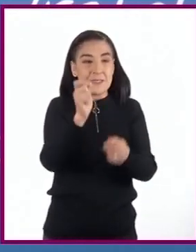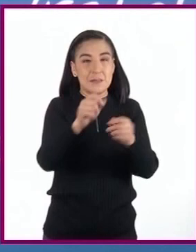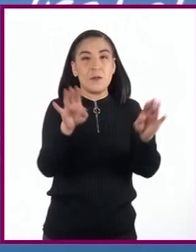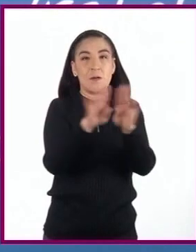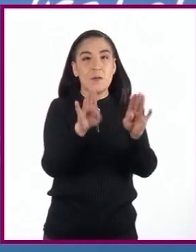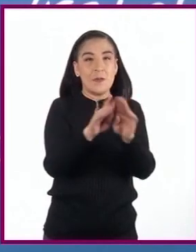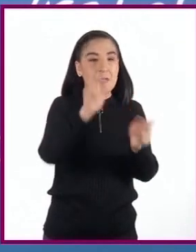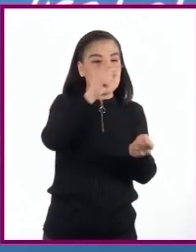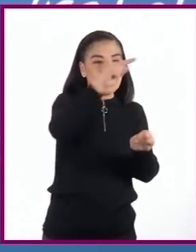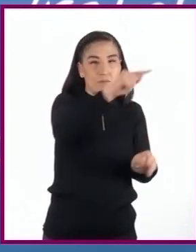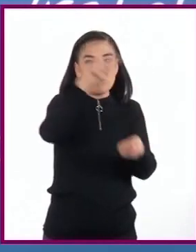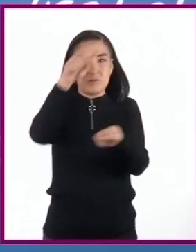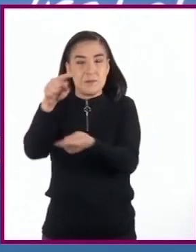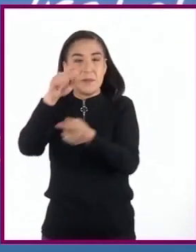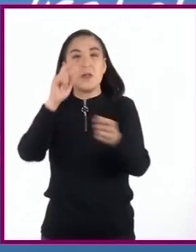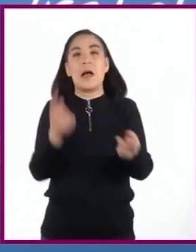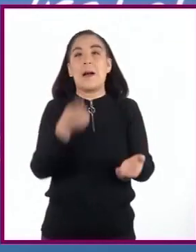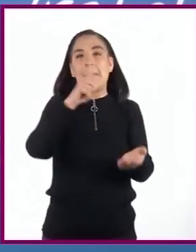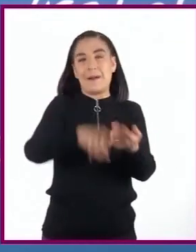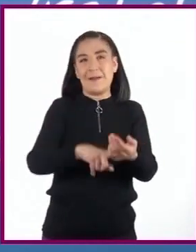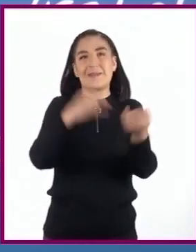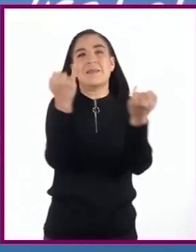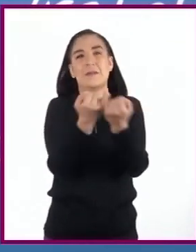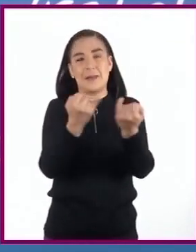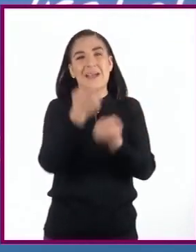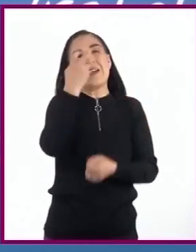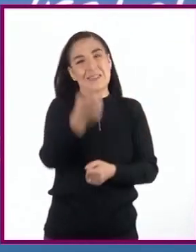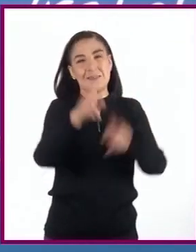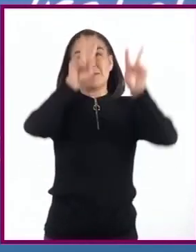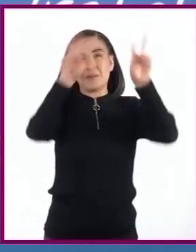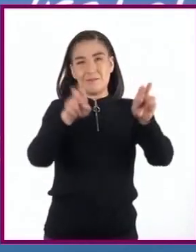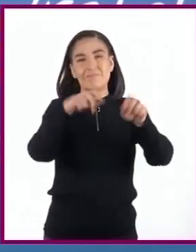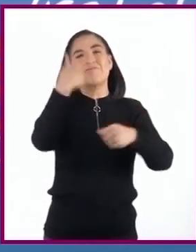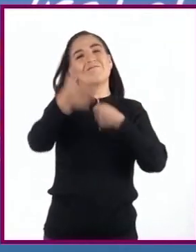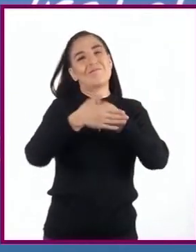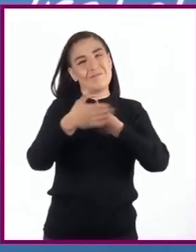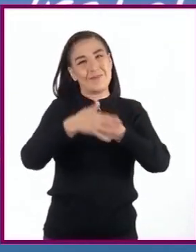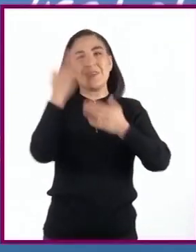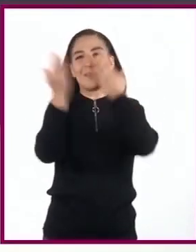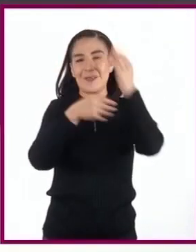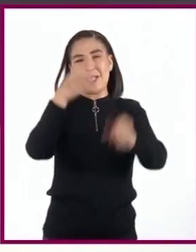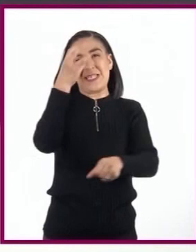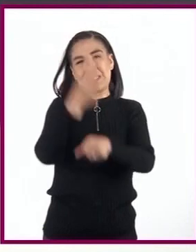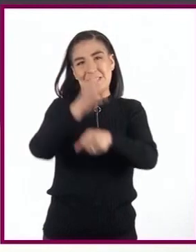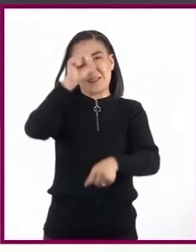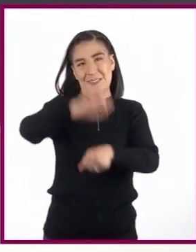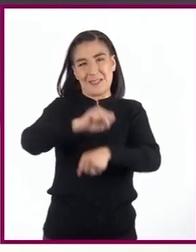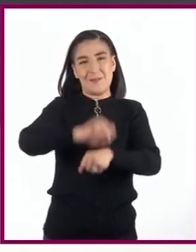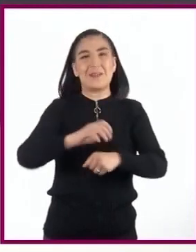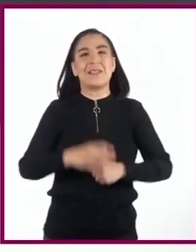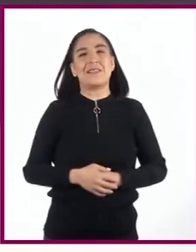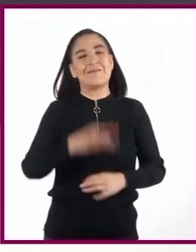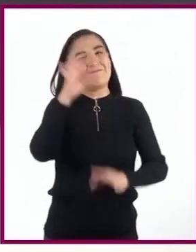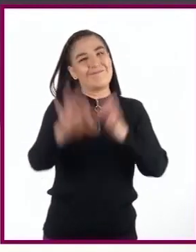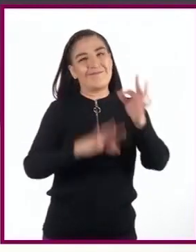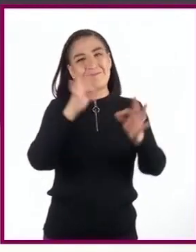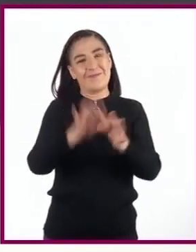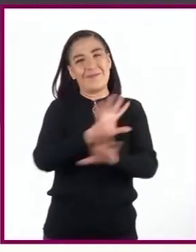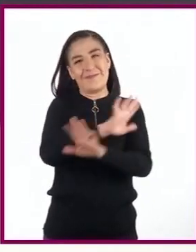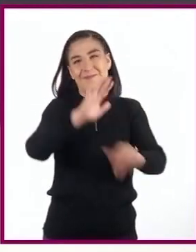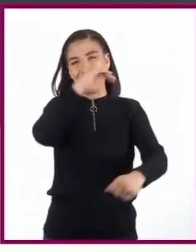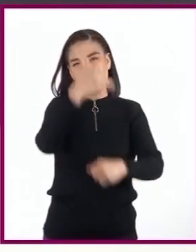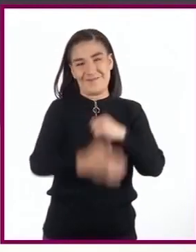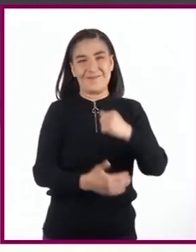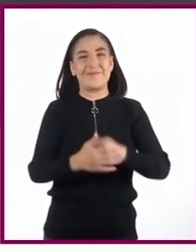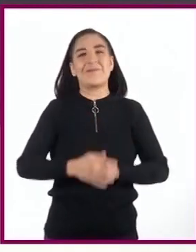escala entre sus lados. Ese es un tema que estudiarán en tercer grado de secundaria. Listo, hemos